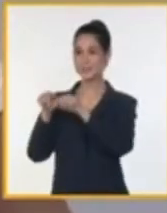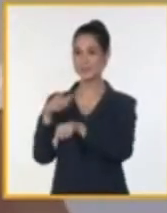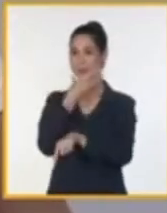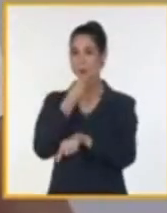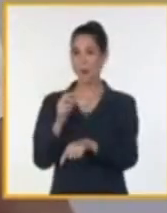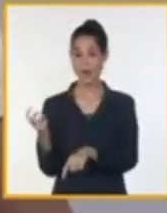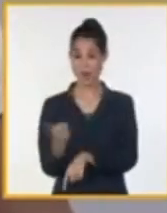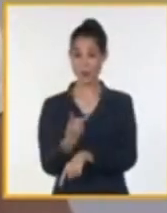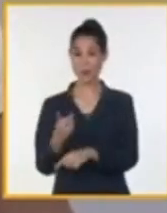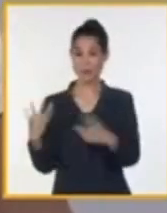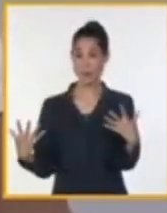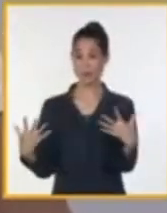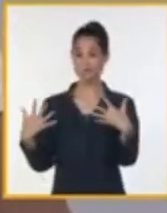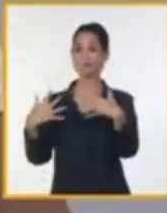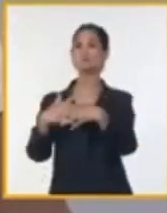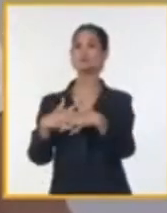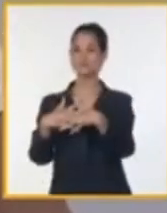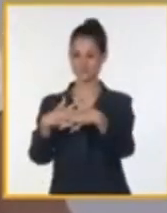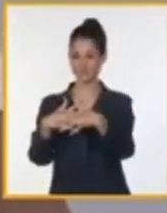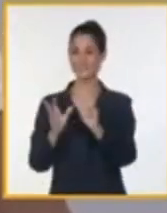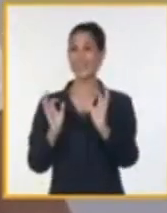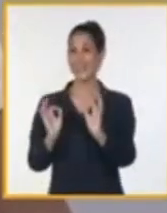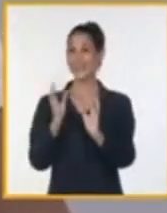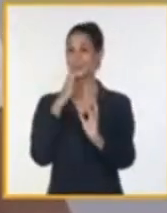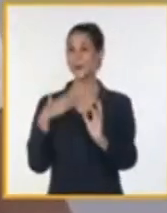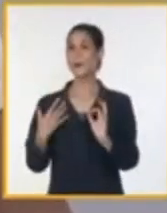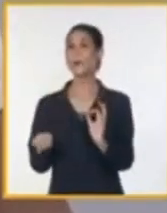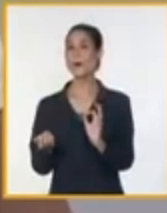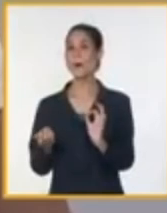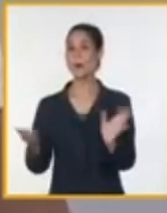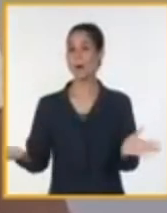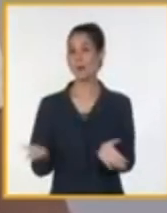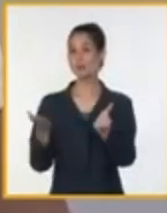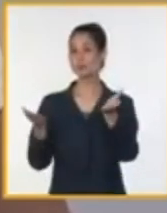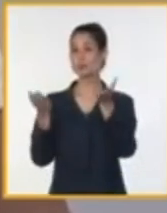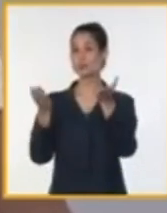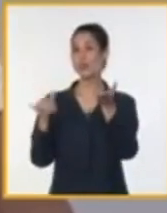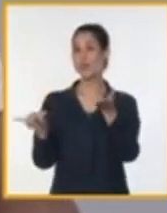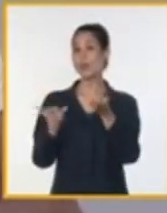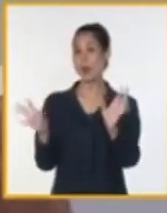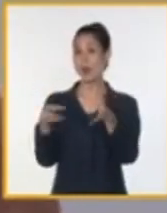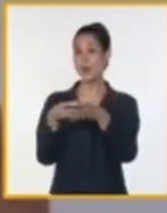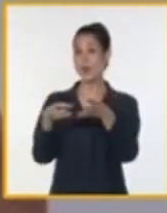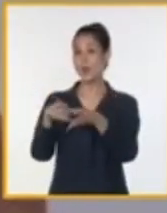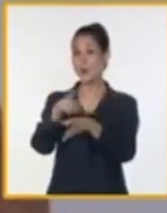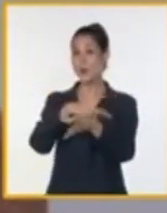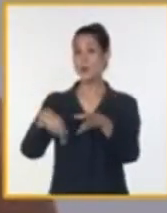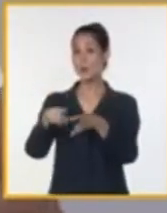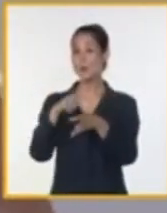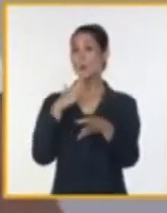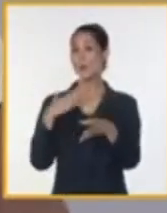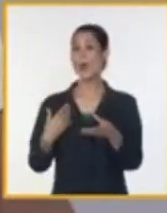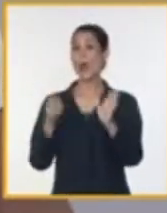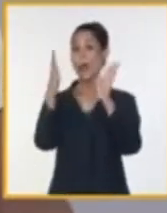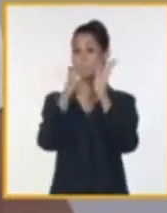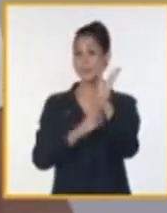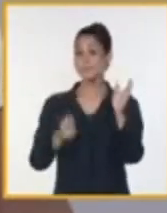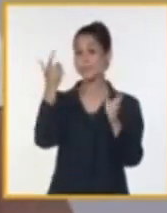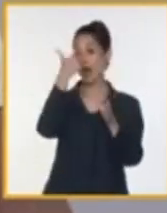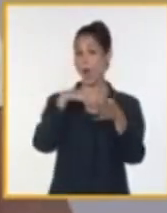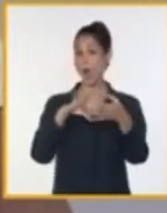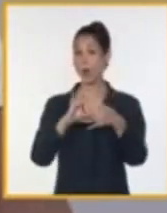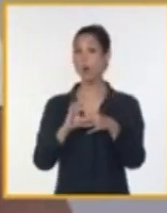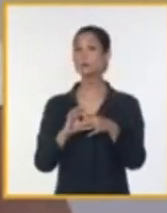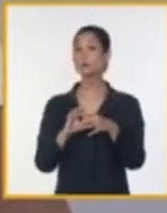Ya en esta oportunidad vamos a estar activando un campamento agrícola nacional que debe estar funcionando en el mes de agosto, también en homenaje